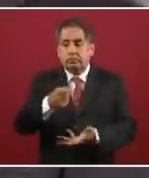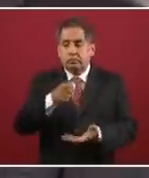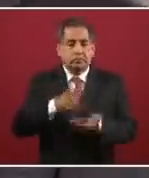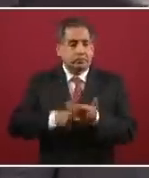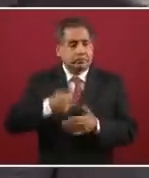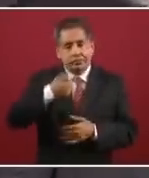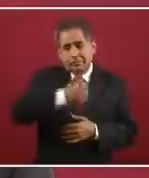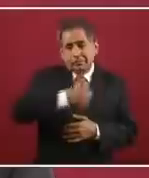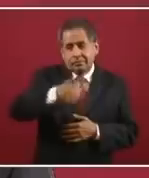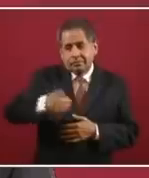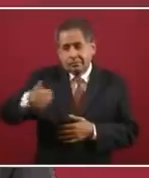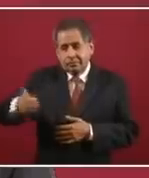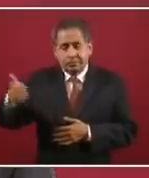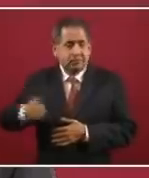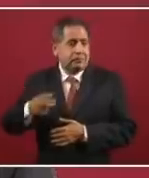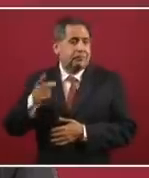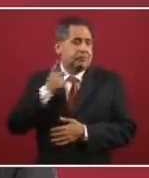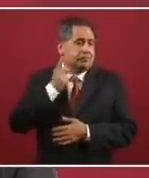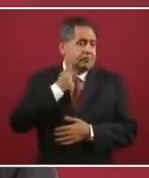diputado?